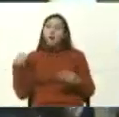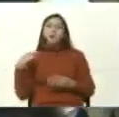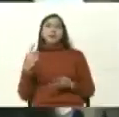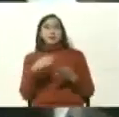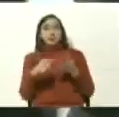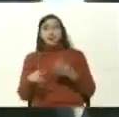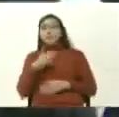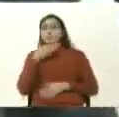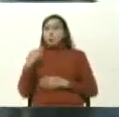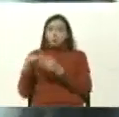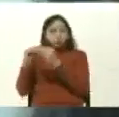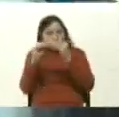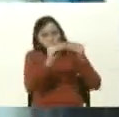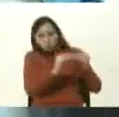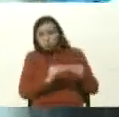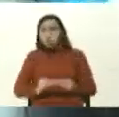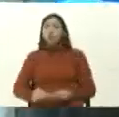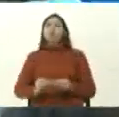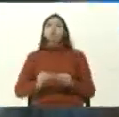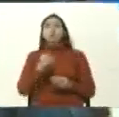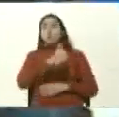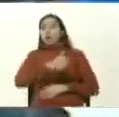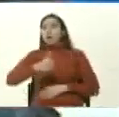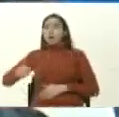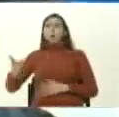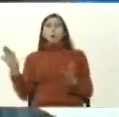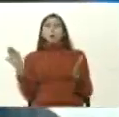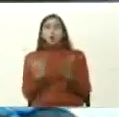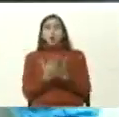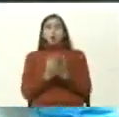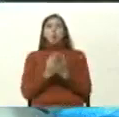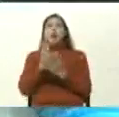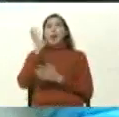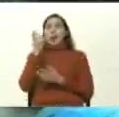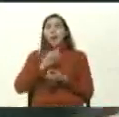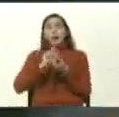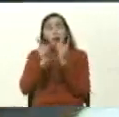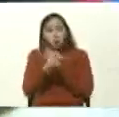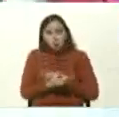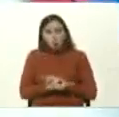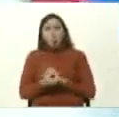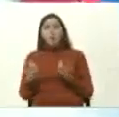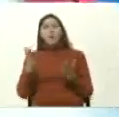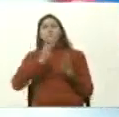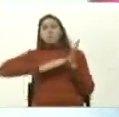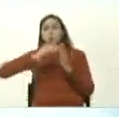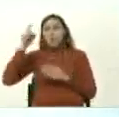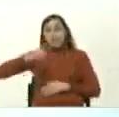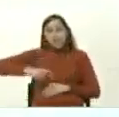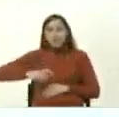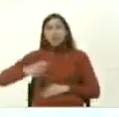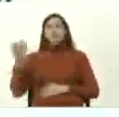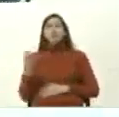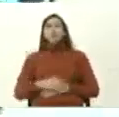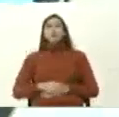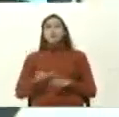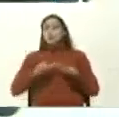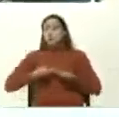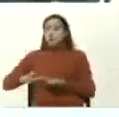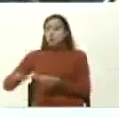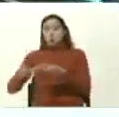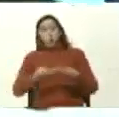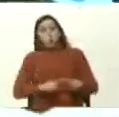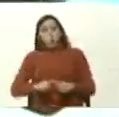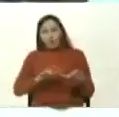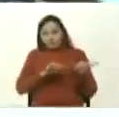vamos a mejorarle esas condiciones. Le vamos a colocar la iluminación, los que no tienen iluminación, pintura, si necesitan pintura, las áreas de computación, como